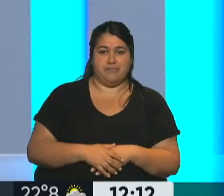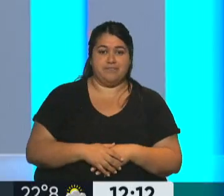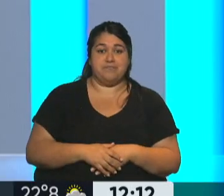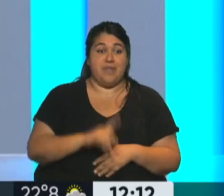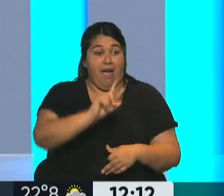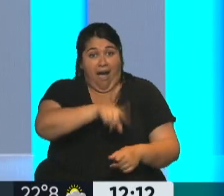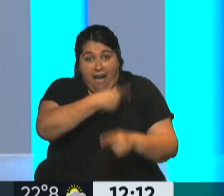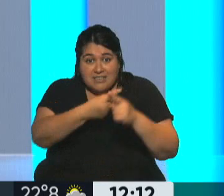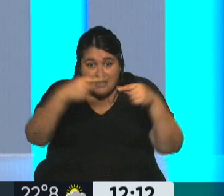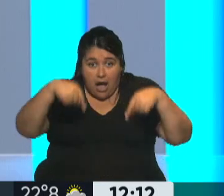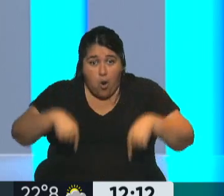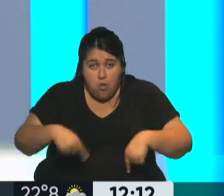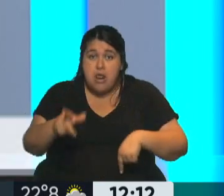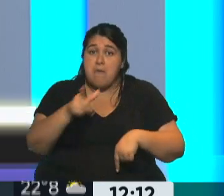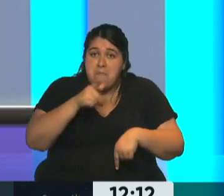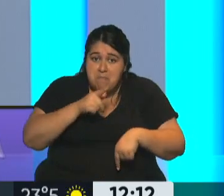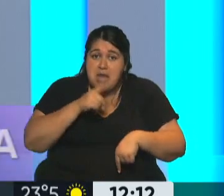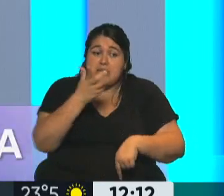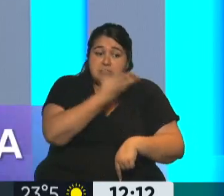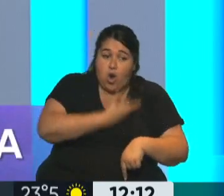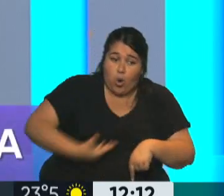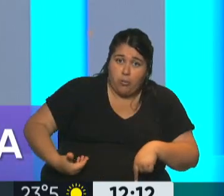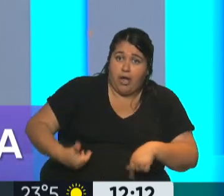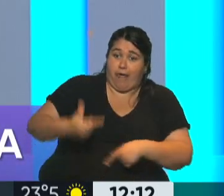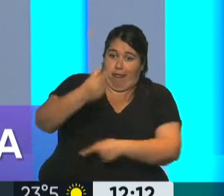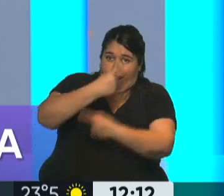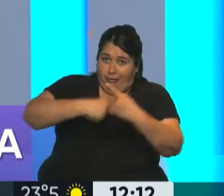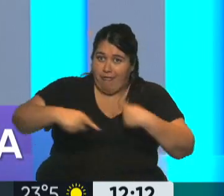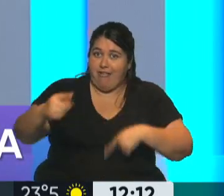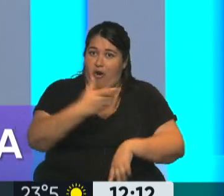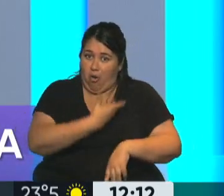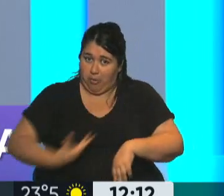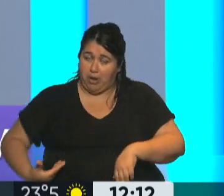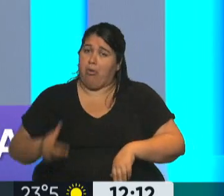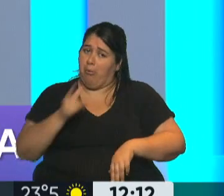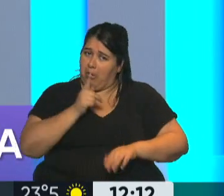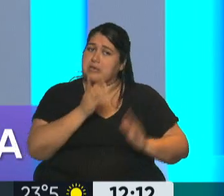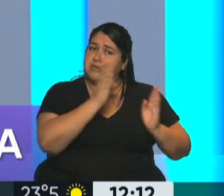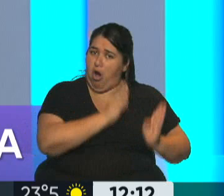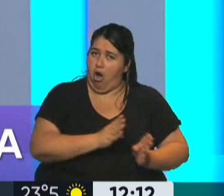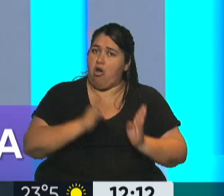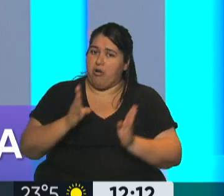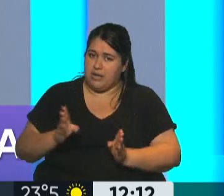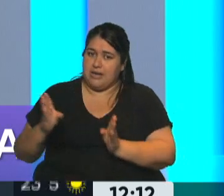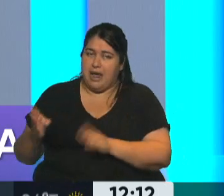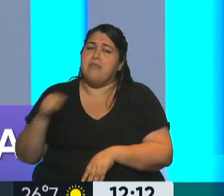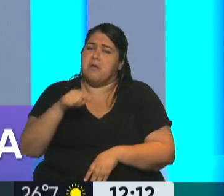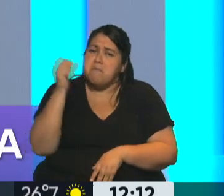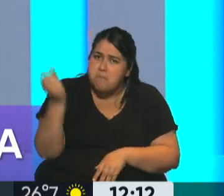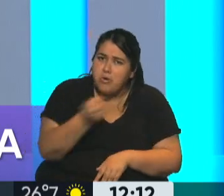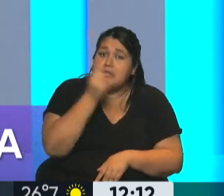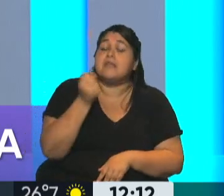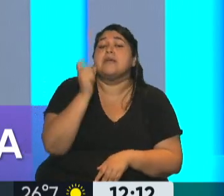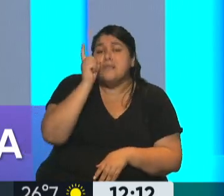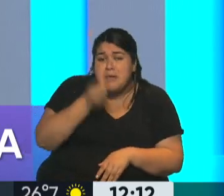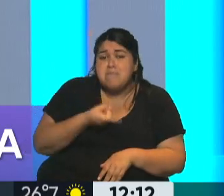momento pareciera haber una transición que por ahora es ordenada. Ajá. Y me parece también que es clave, sobre todo, el nuevo rol que va a tener